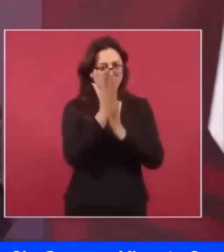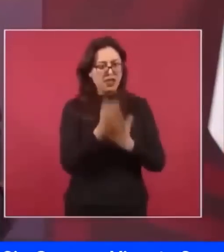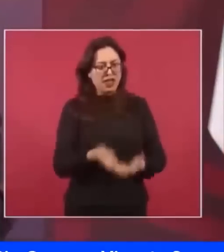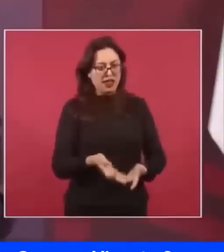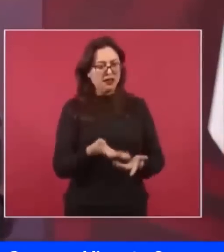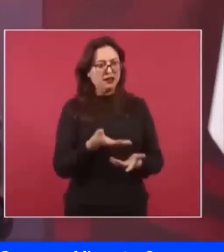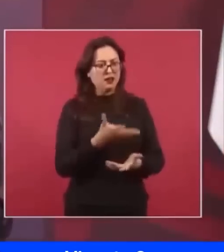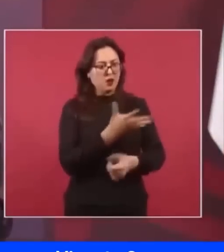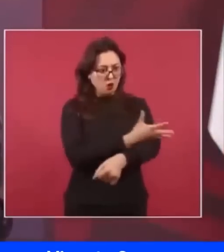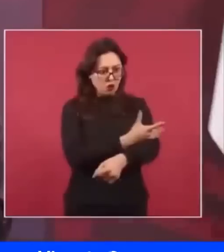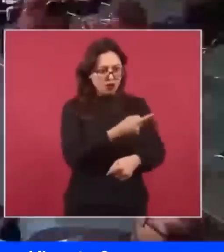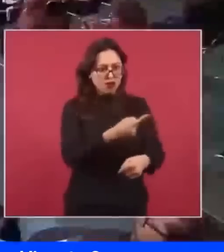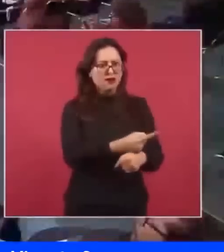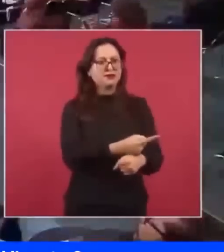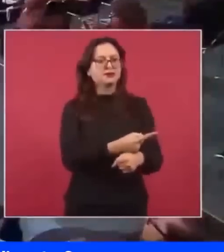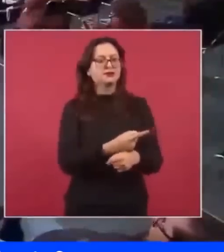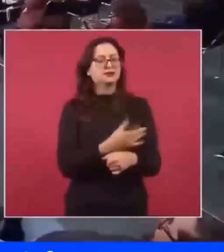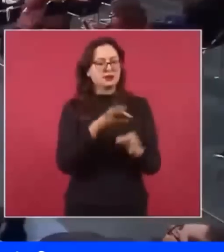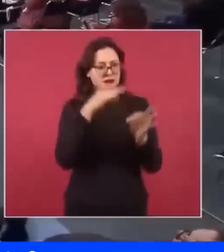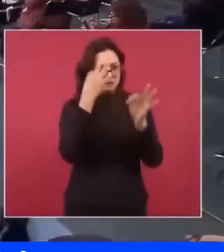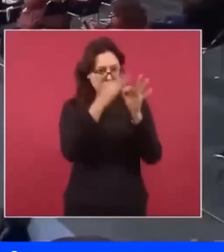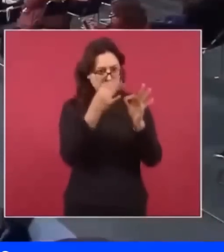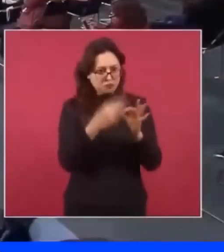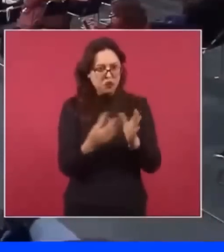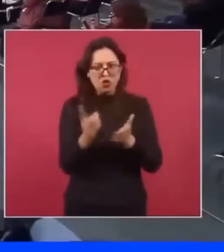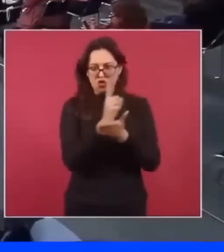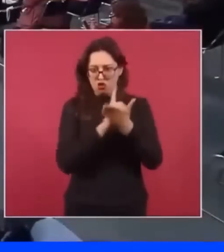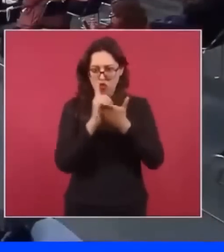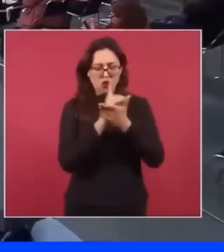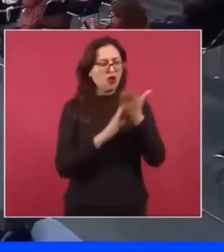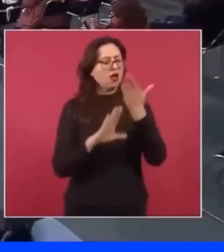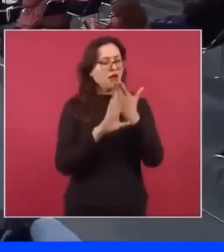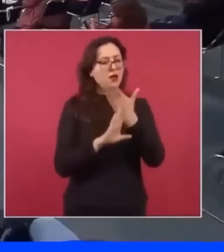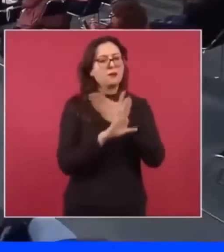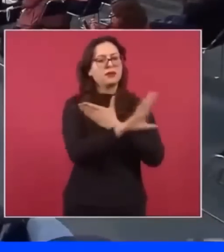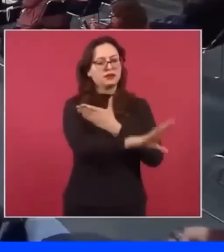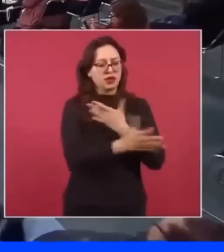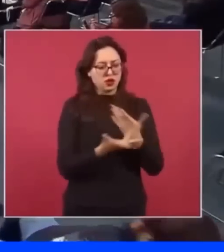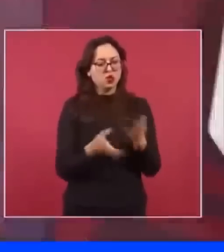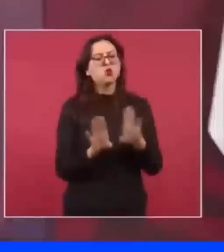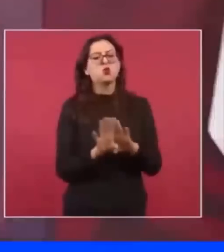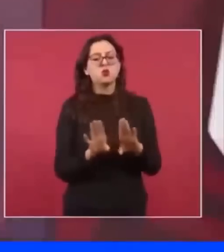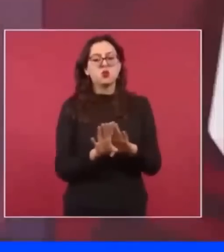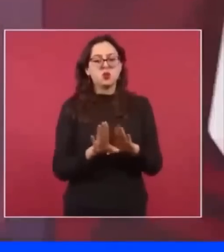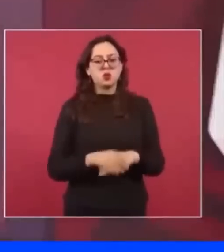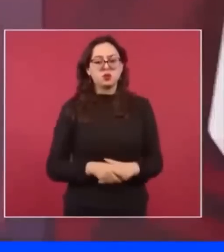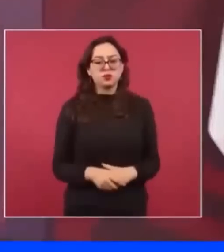encargadas de combatir la drogadicción